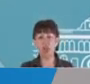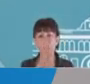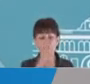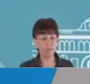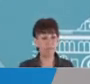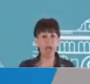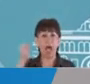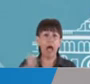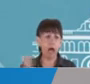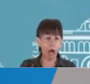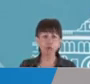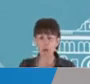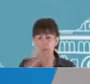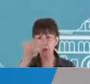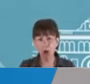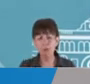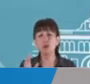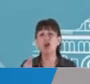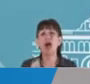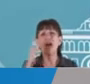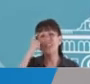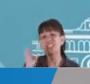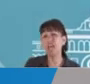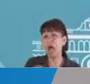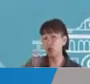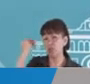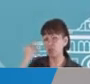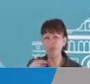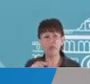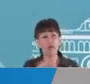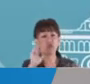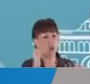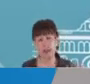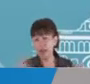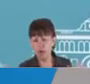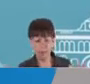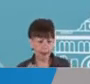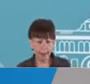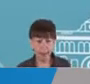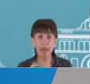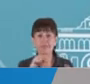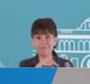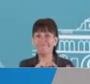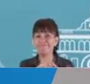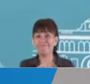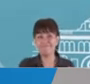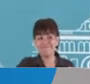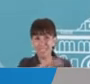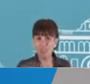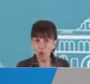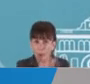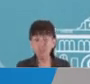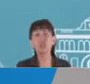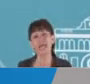quien las condiciones actuales es difícil digo por ahí en el sector Industrial hay empresas de de una envergadura